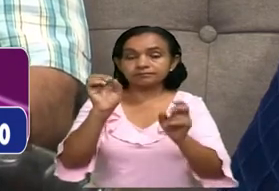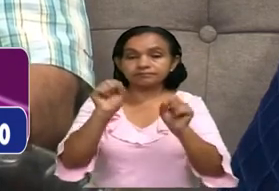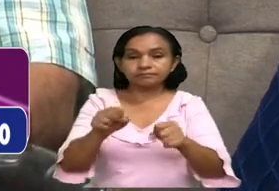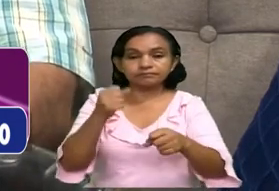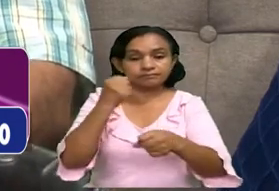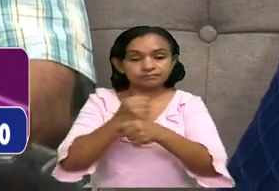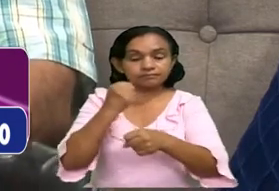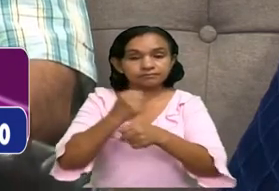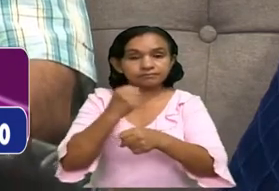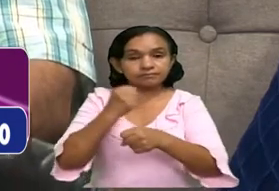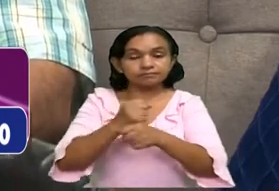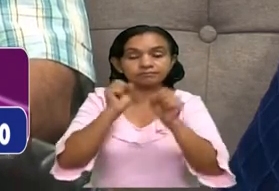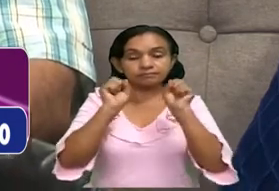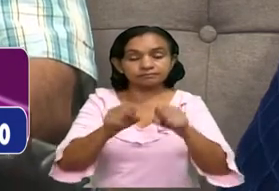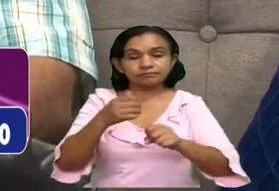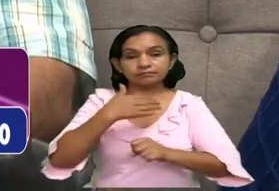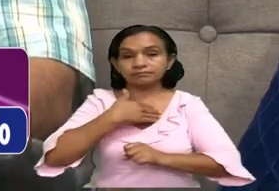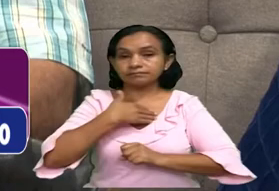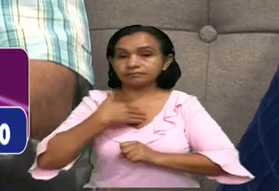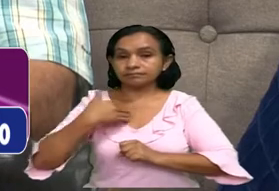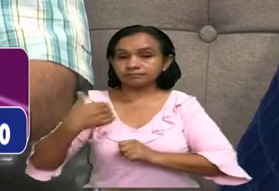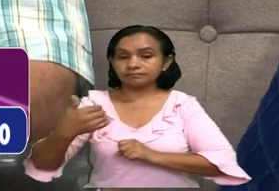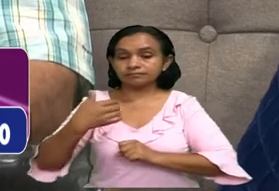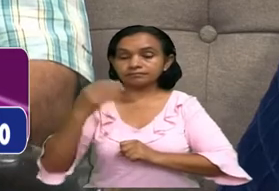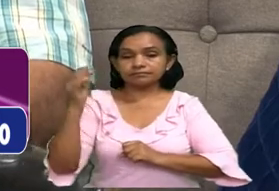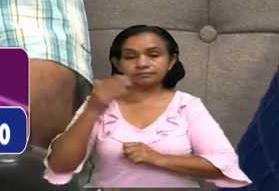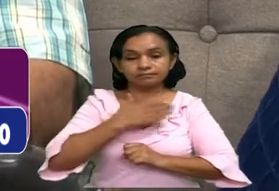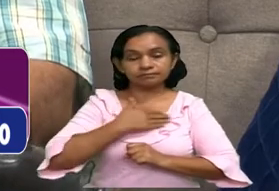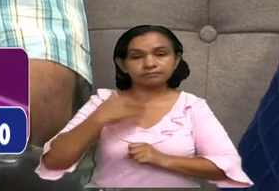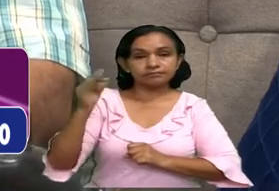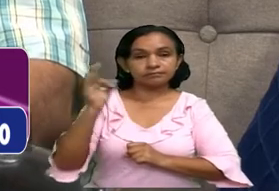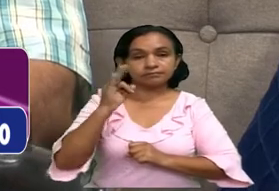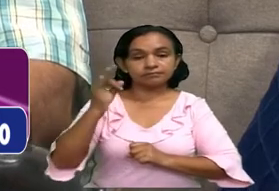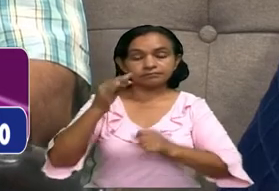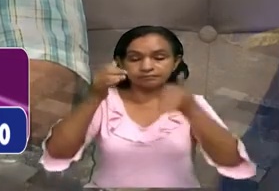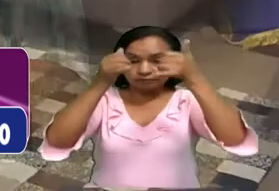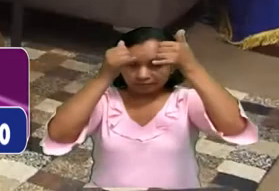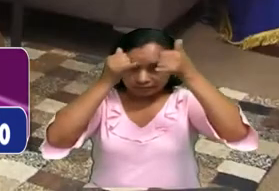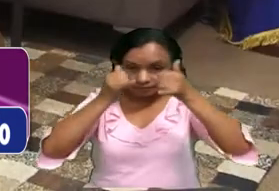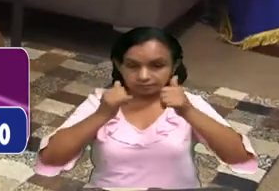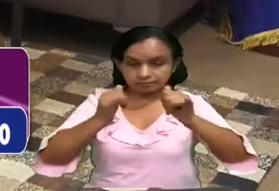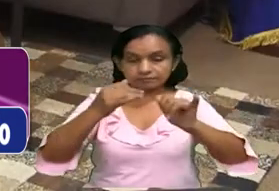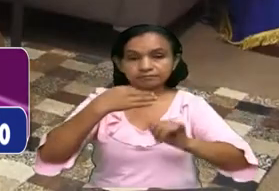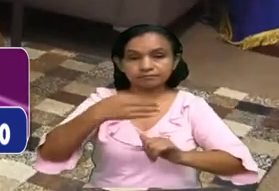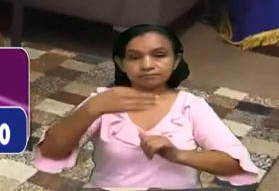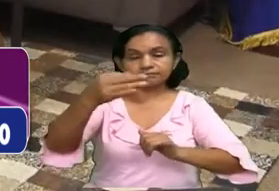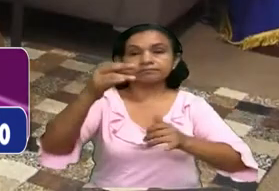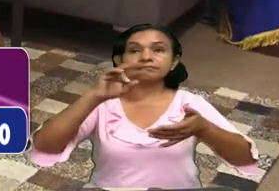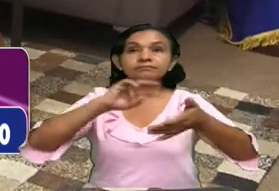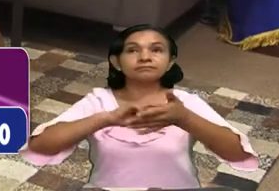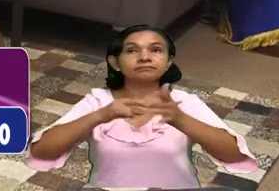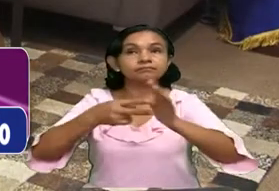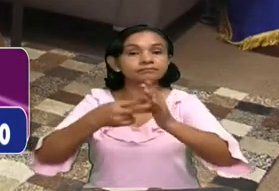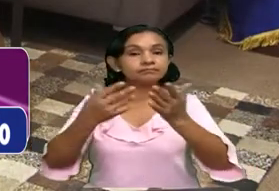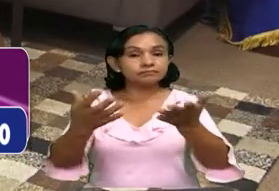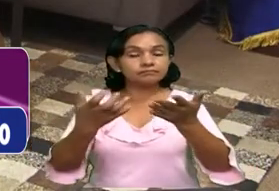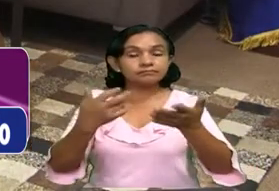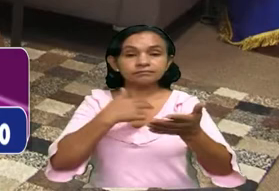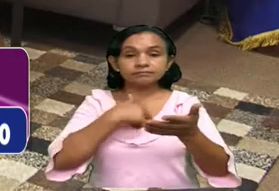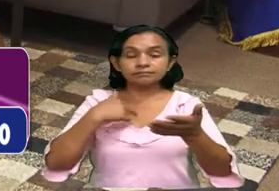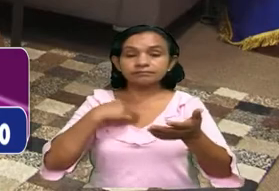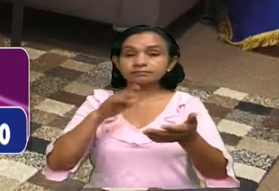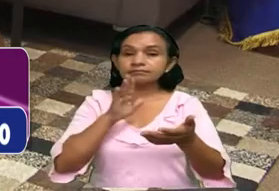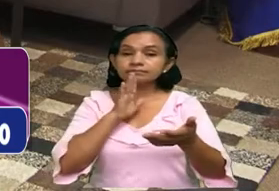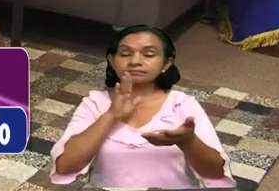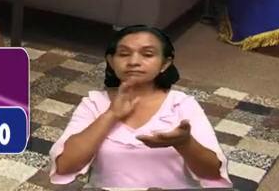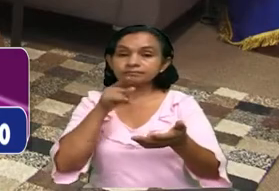esos retos para poder mejorar de mejor manera la actividad ganadera. Y ahí en ese sentido quisiera hacer un comentario a priori de lo que